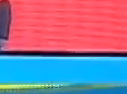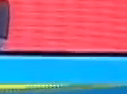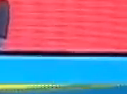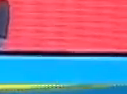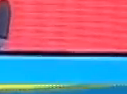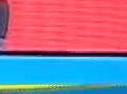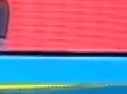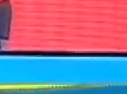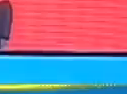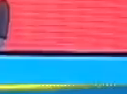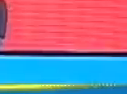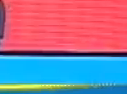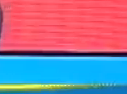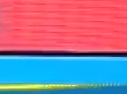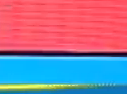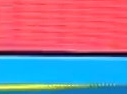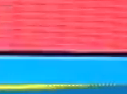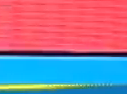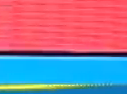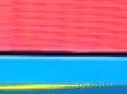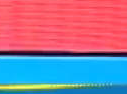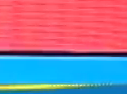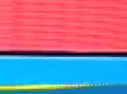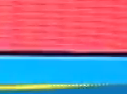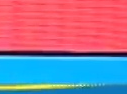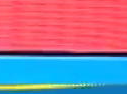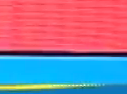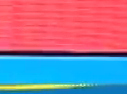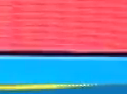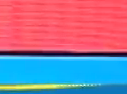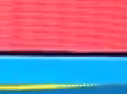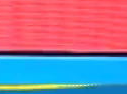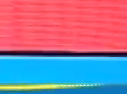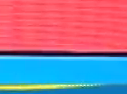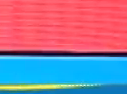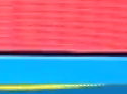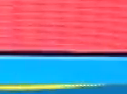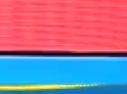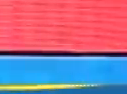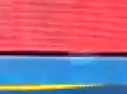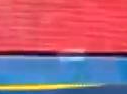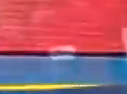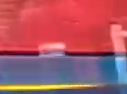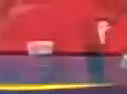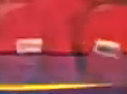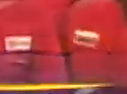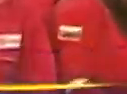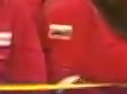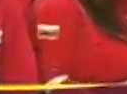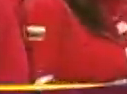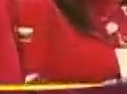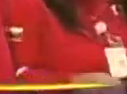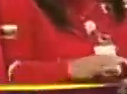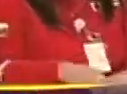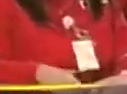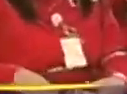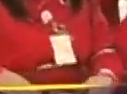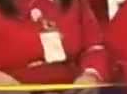será vencida. La clase obrera unida jamás será vencida.